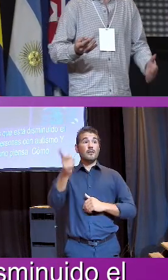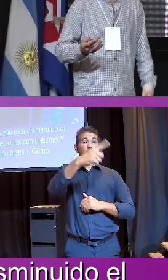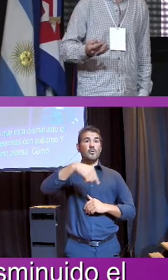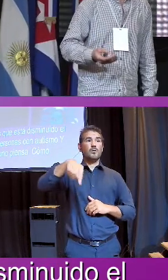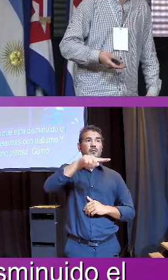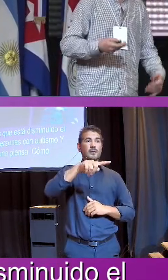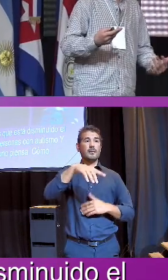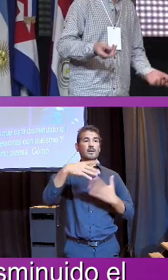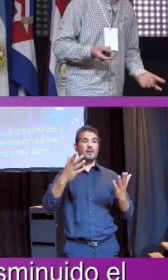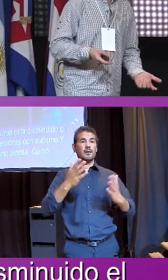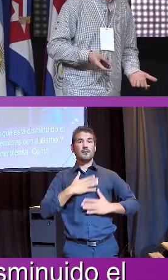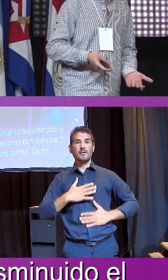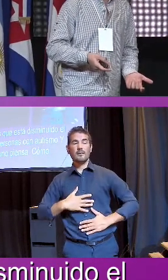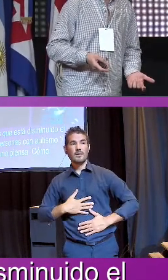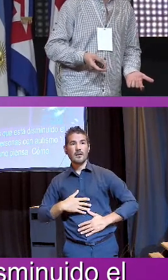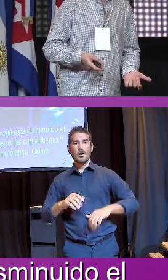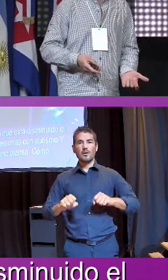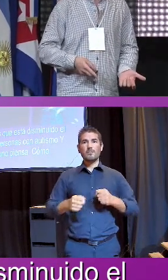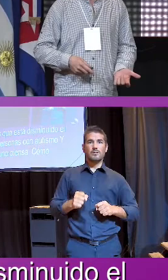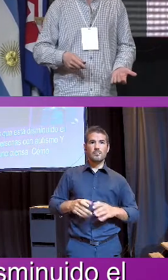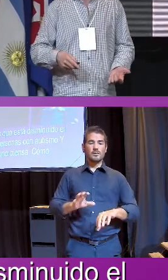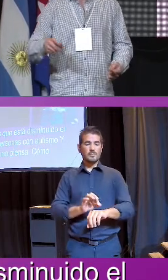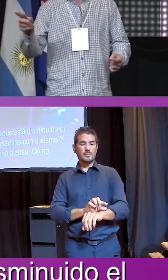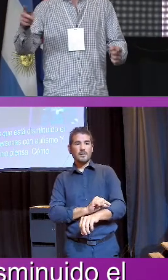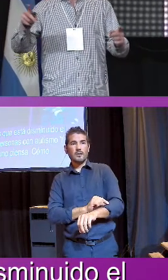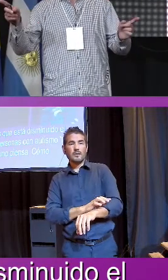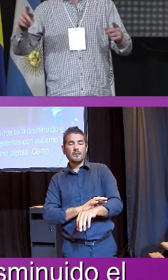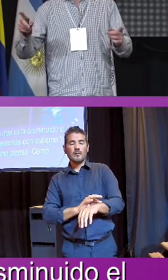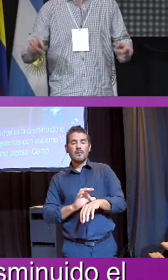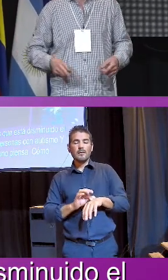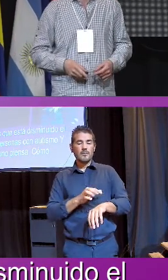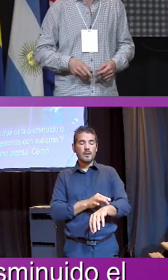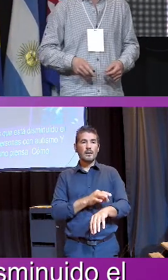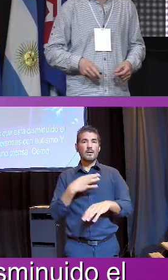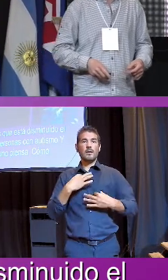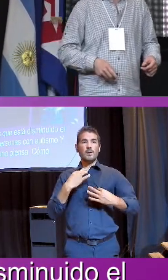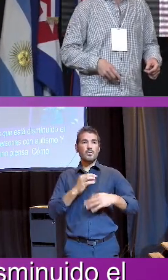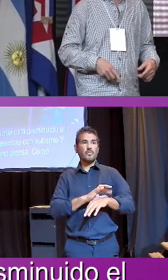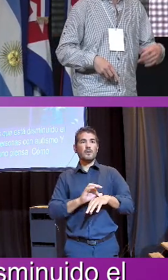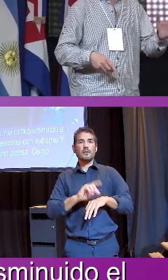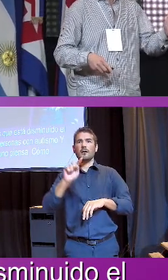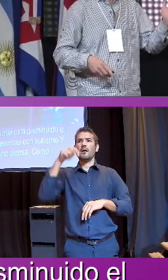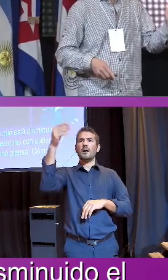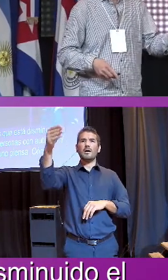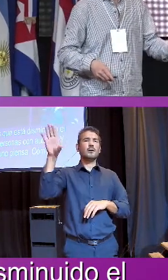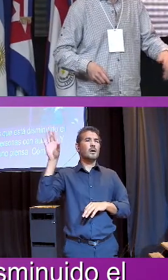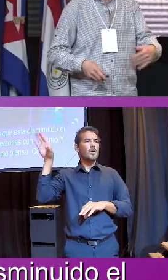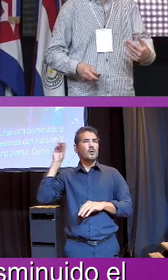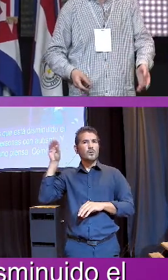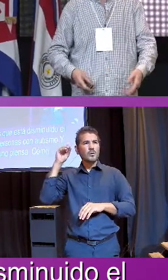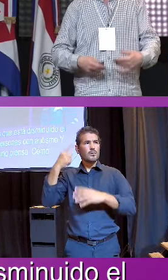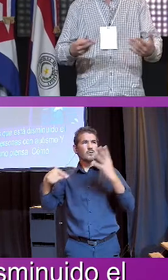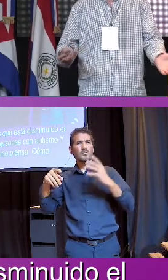estímulos, sienten la ropa en la piel, sienten las charlas de atrás, sienten ruiditos de los